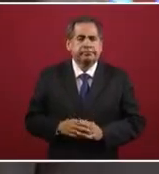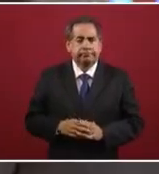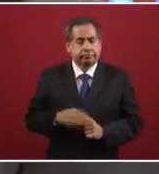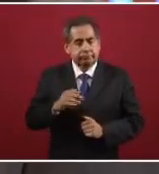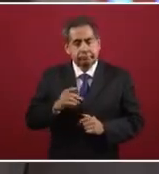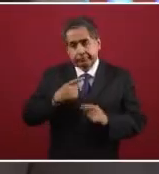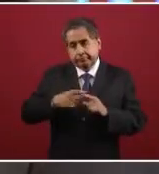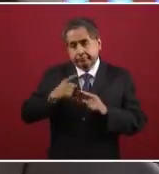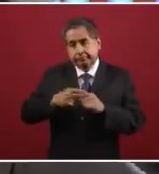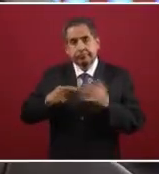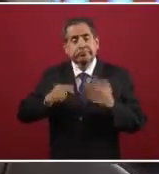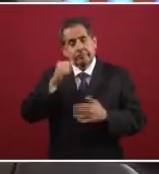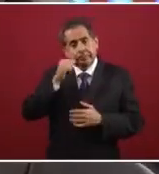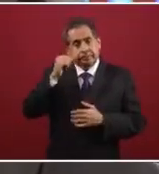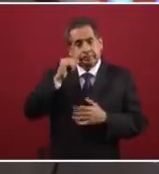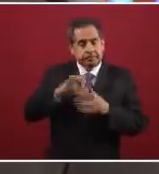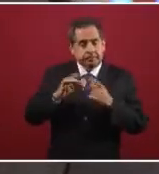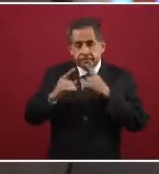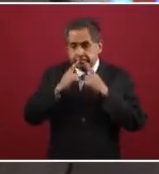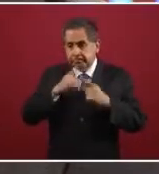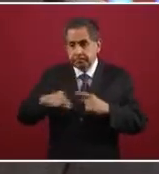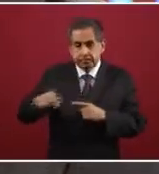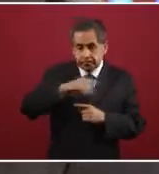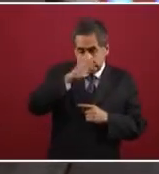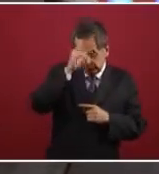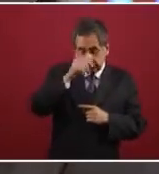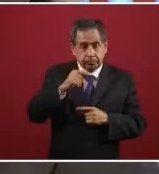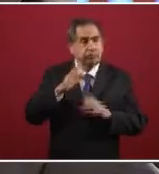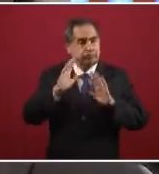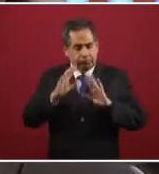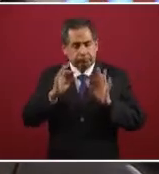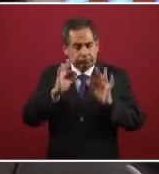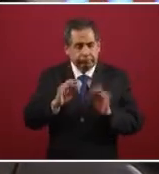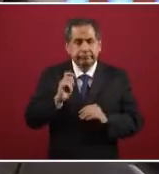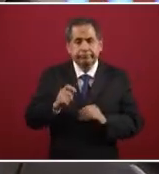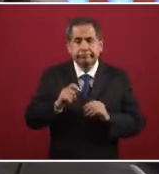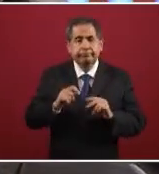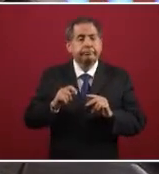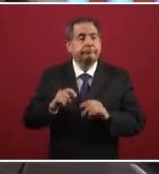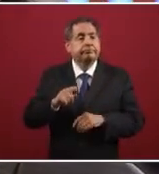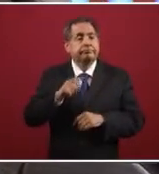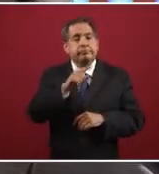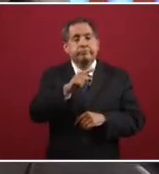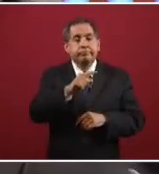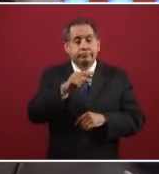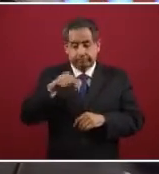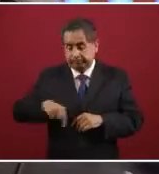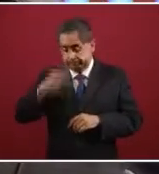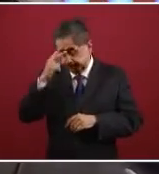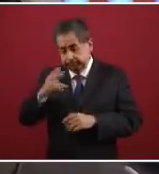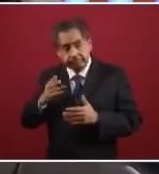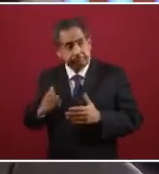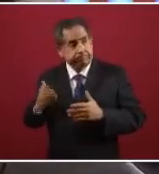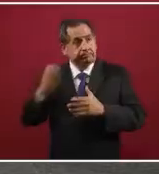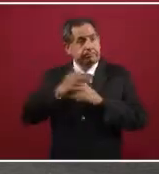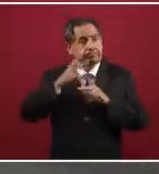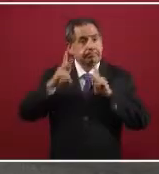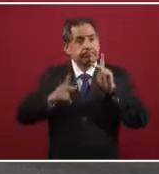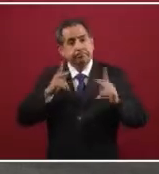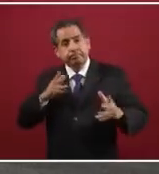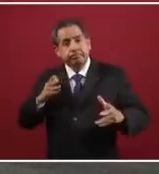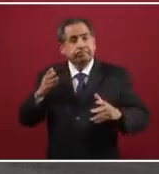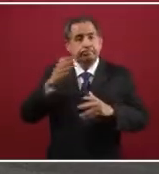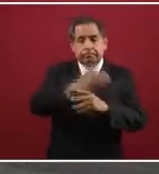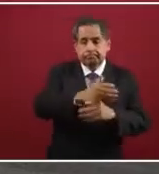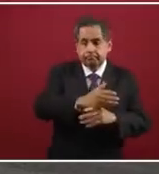Entre otras cosas, el día de ayer se convino en que habría una visita por parte de las autoridades mexicanas a los Estados